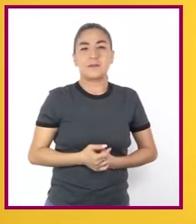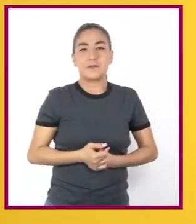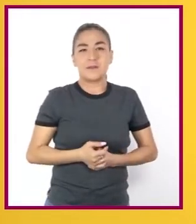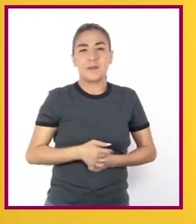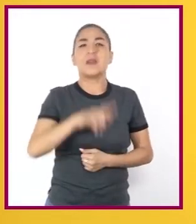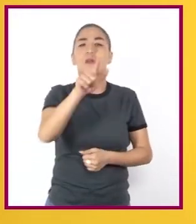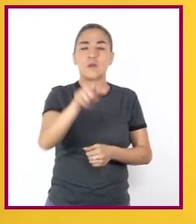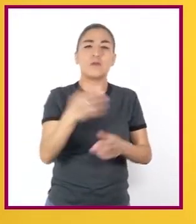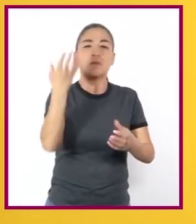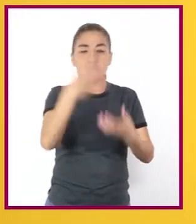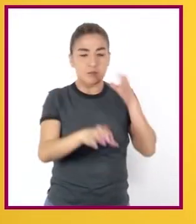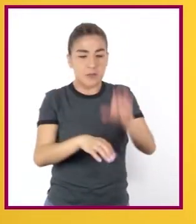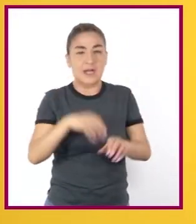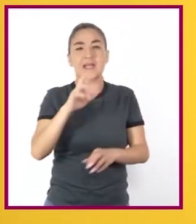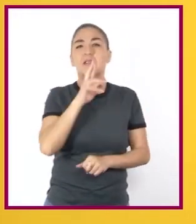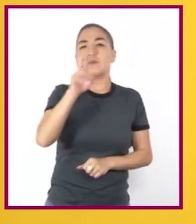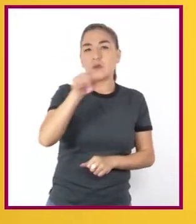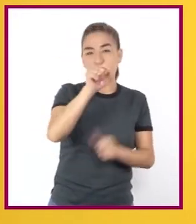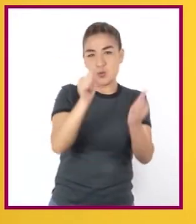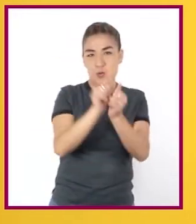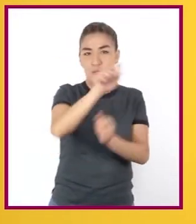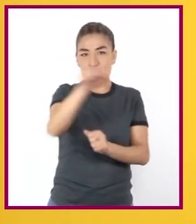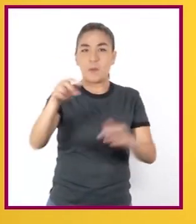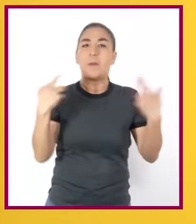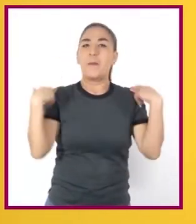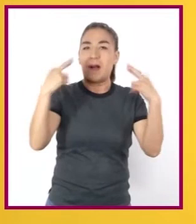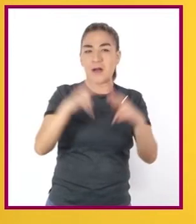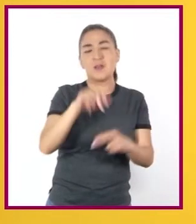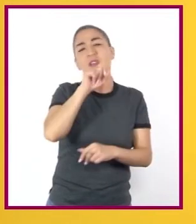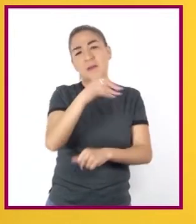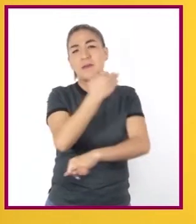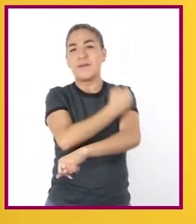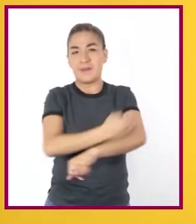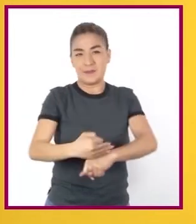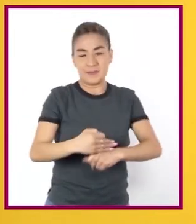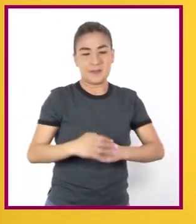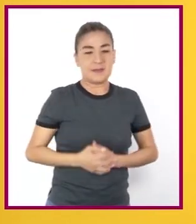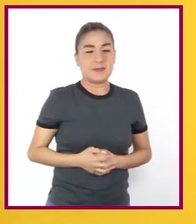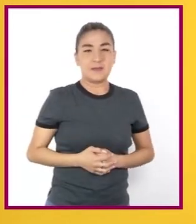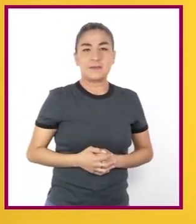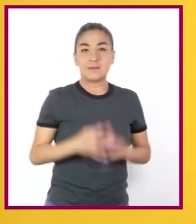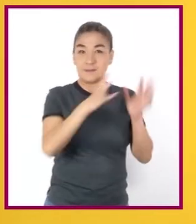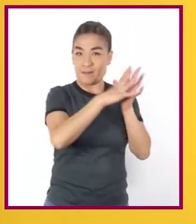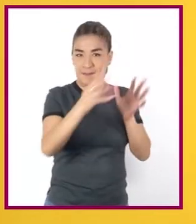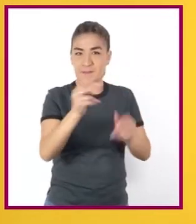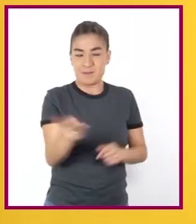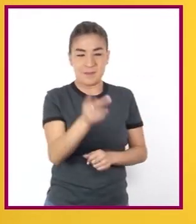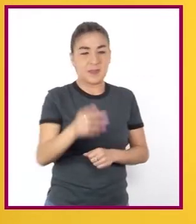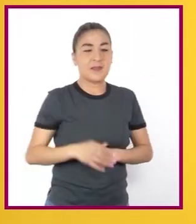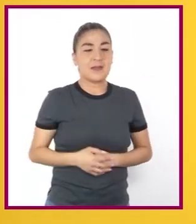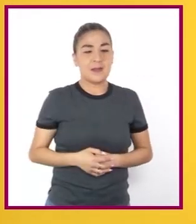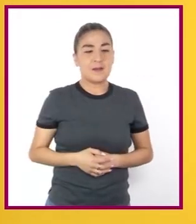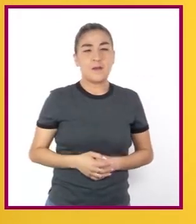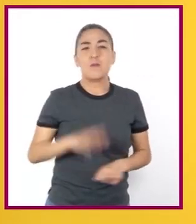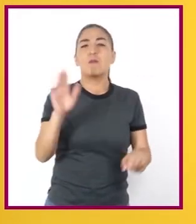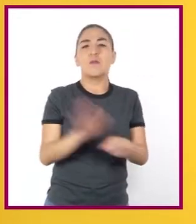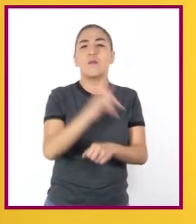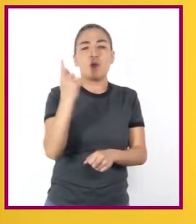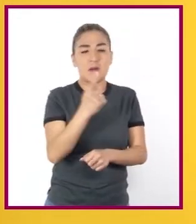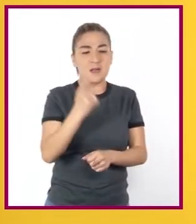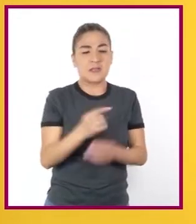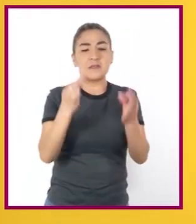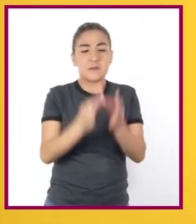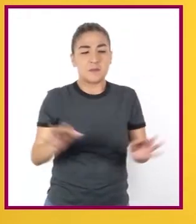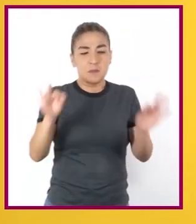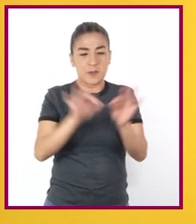compartan respuestas con sus docentes o familiares. ¿Por qué es importante que en las sociedades